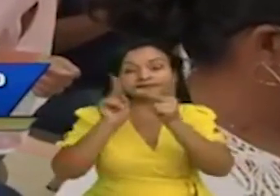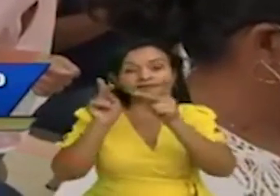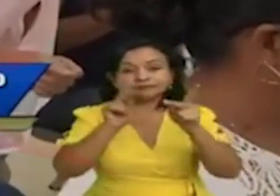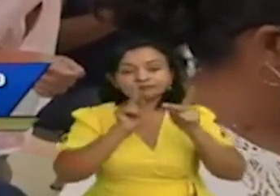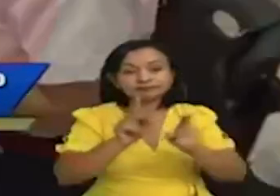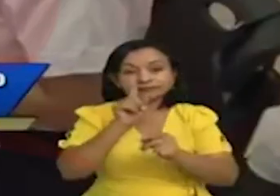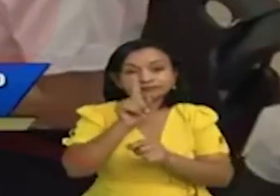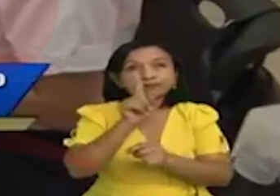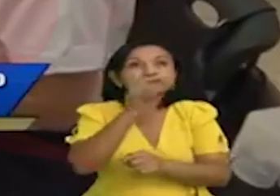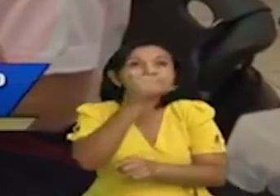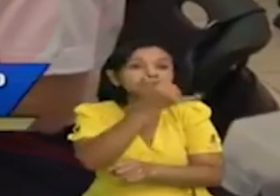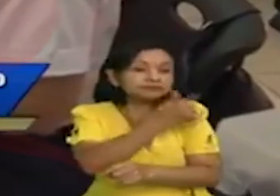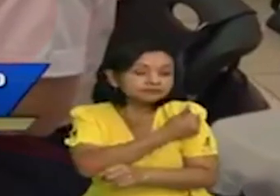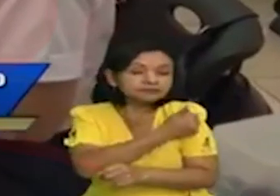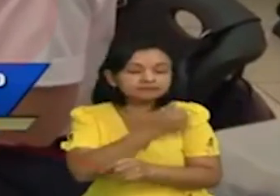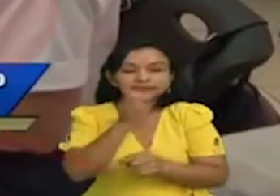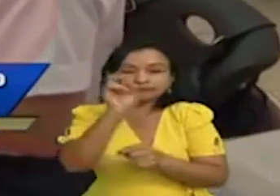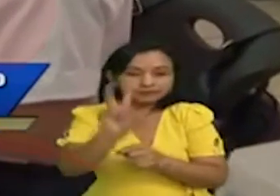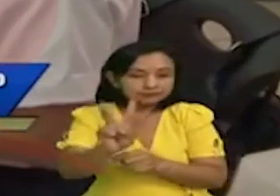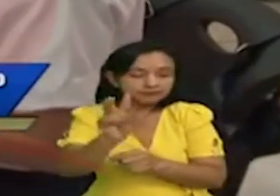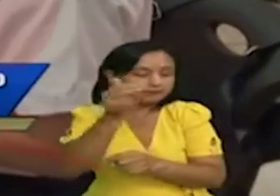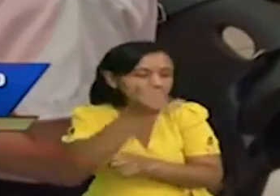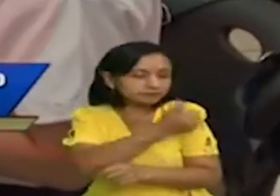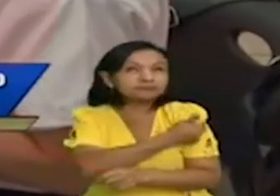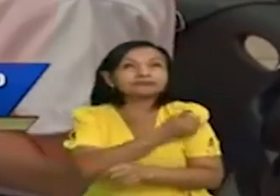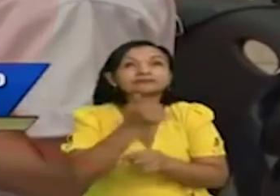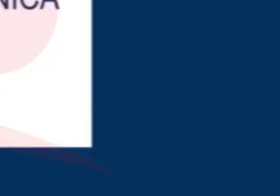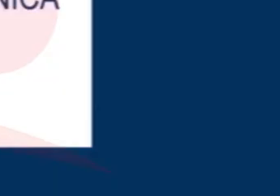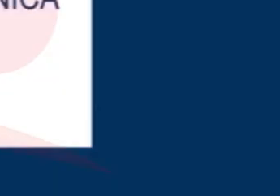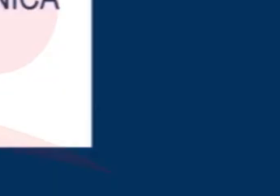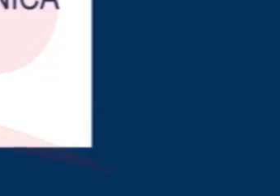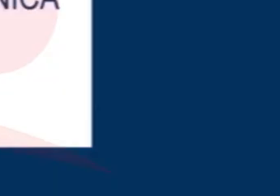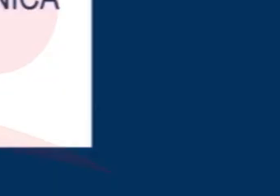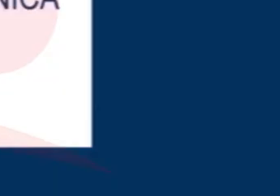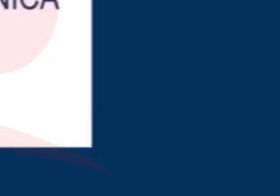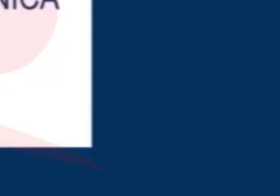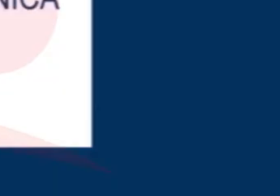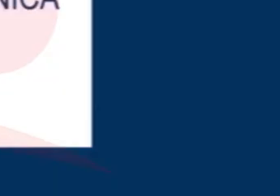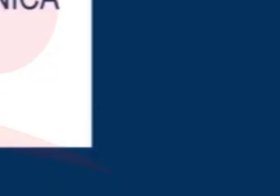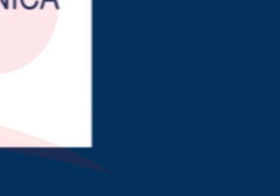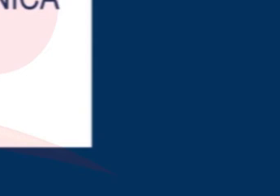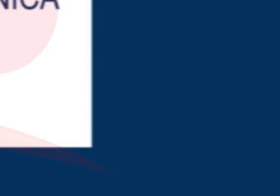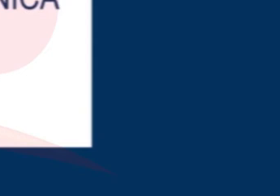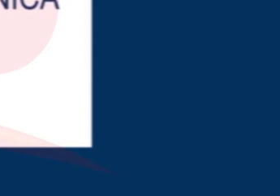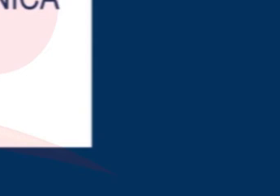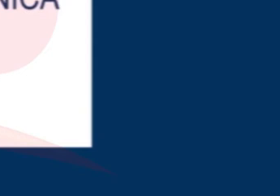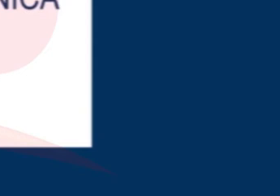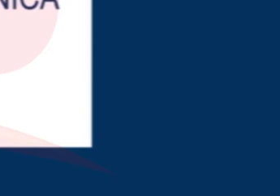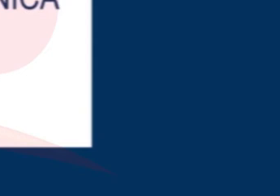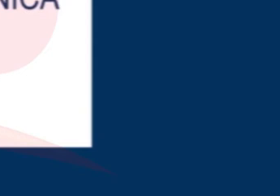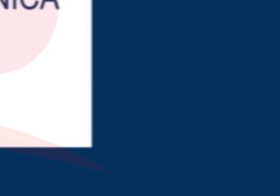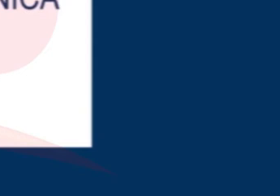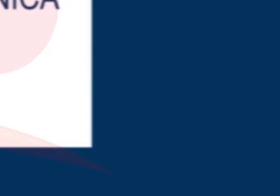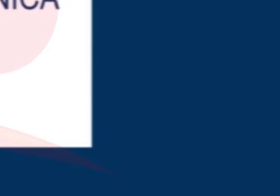tercera jornada y explicó cómo avanza esta inmunización. Y en cuanto a influenza, vamos en el segundo día